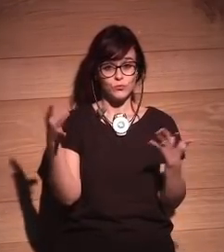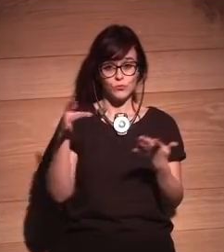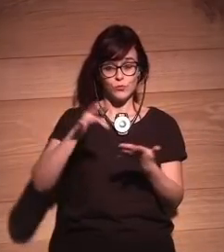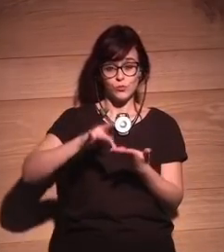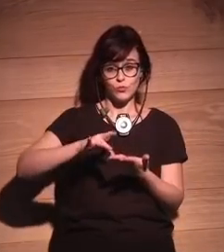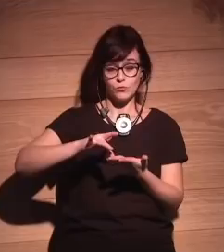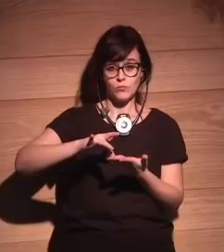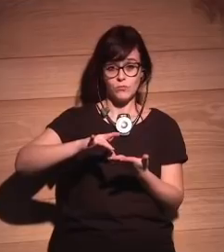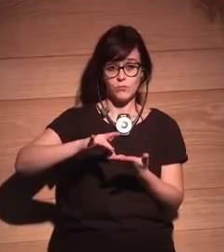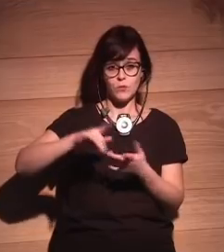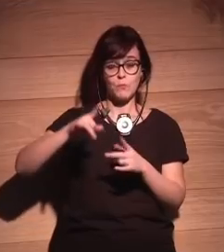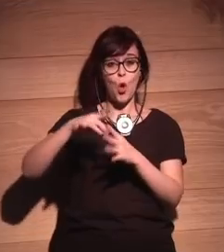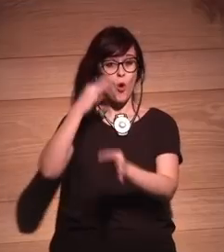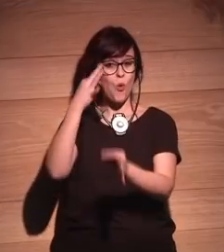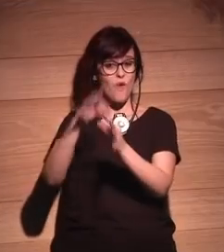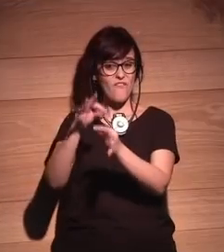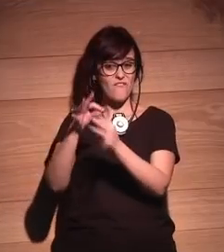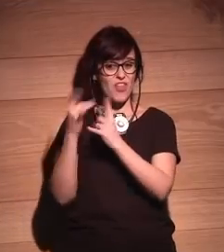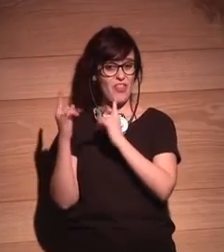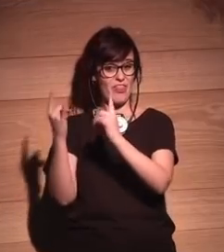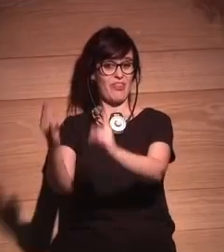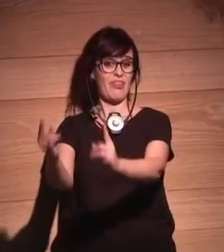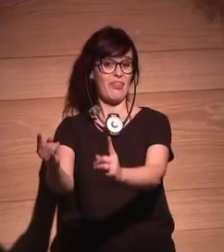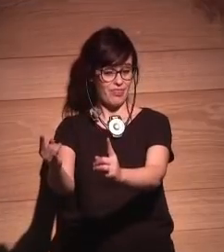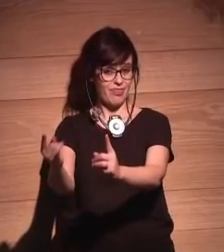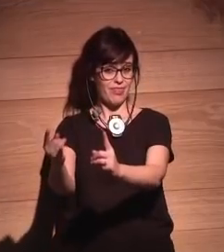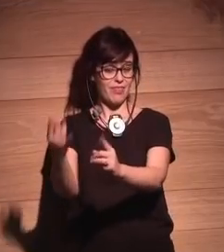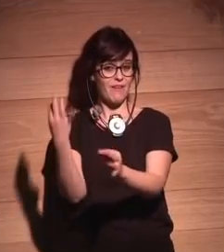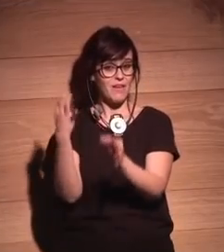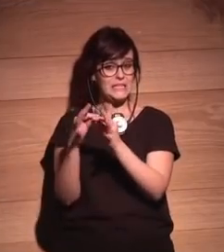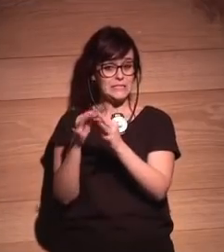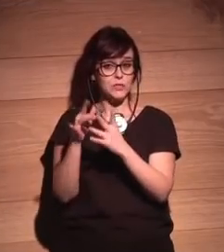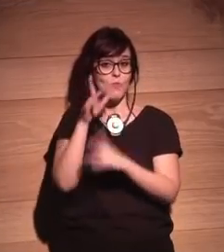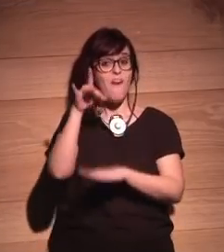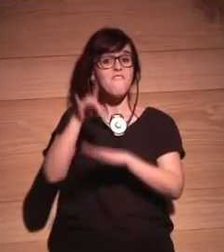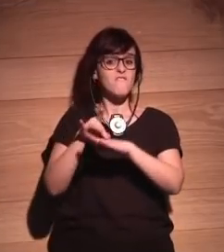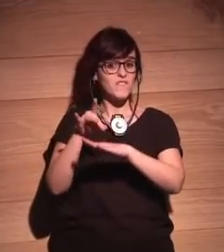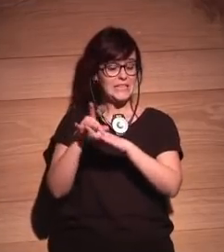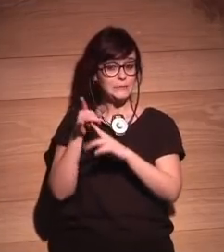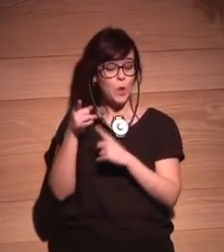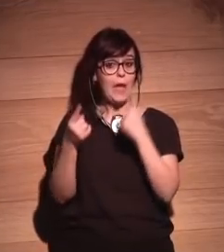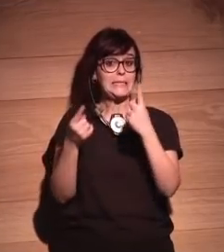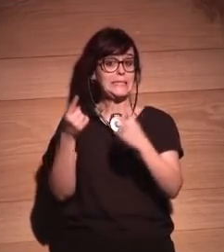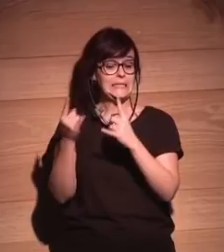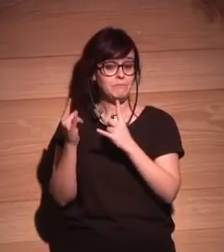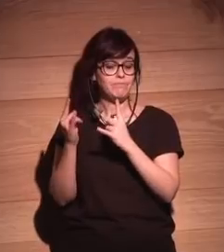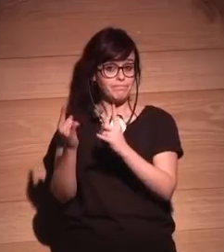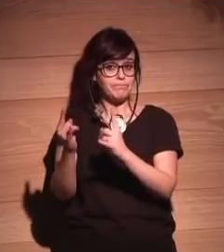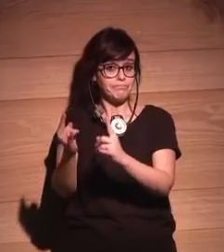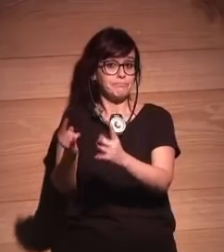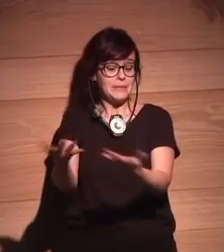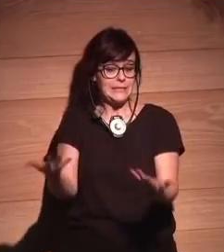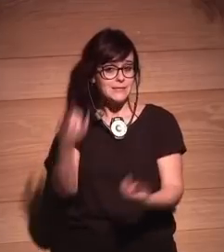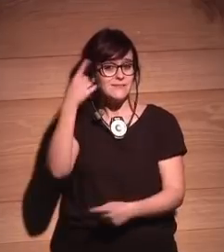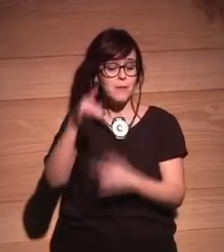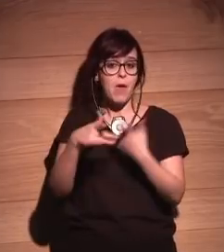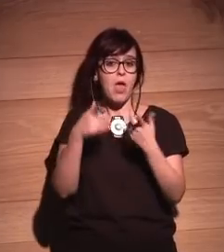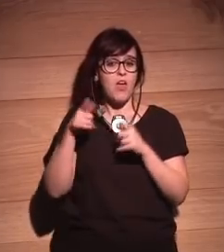muchas vides, y estas vides tienen enfermedades, y bueno, sabemos que hay